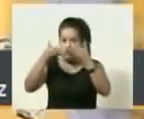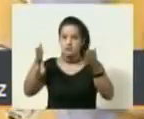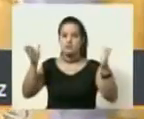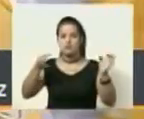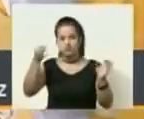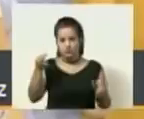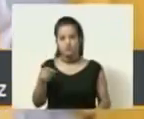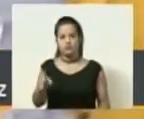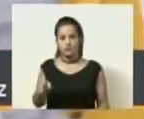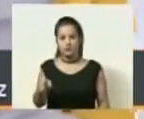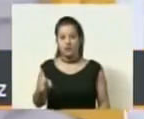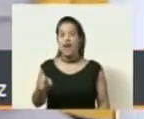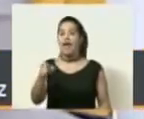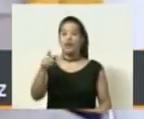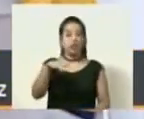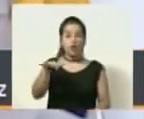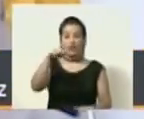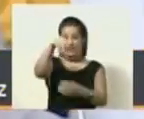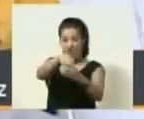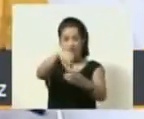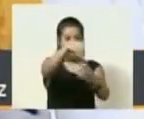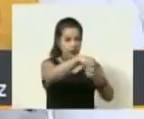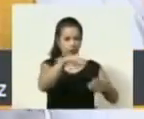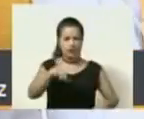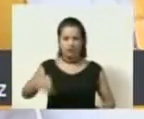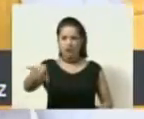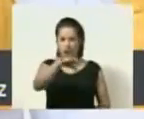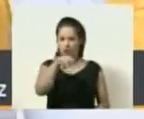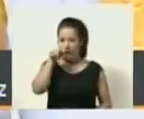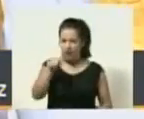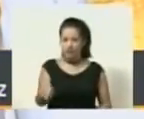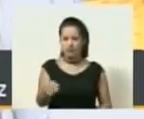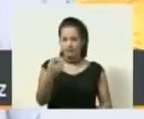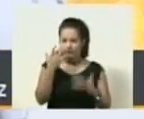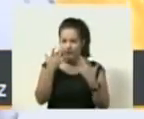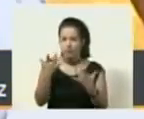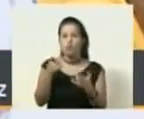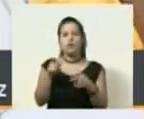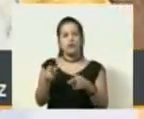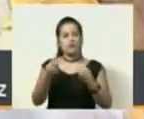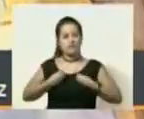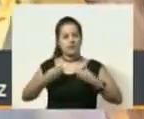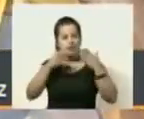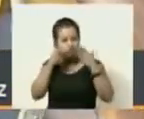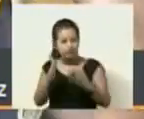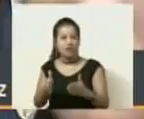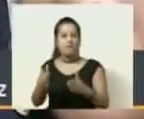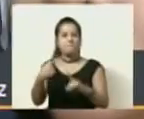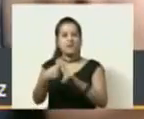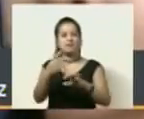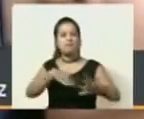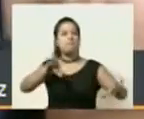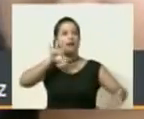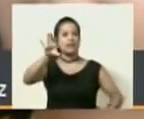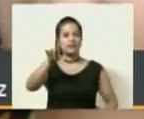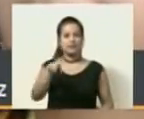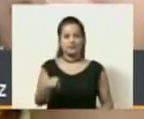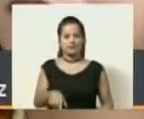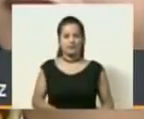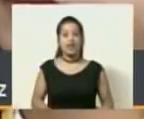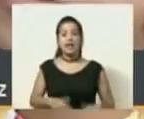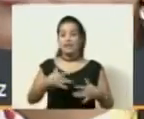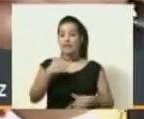universitarias, corazón de la misión, encontramos un proyecto de vida y un proyecto de la patria. La antorcha